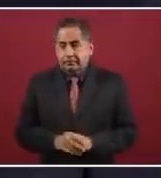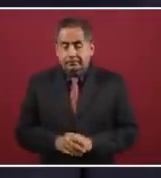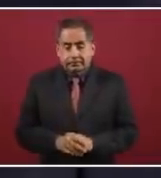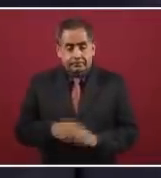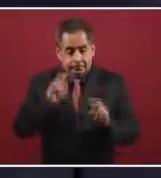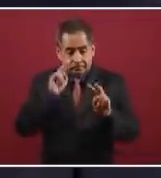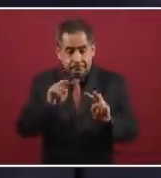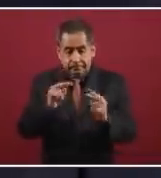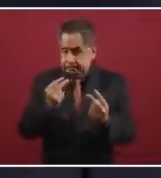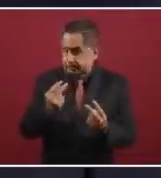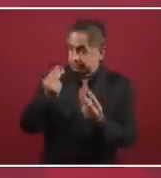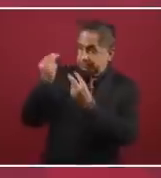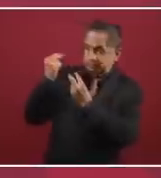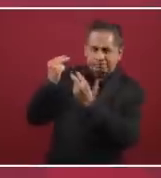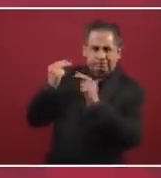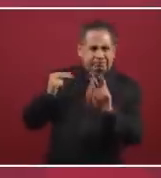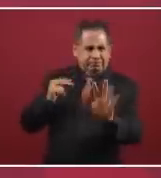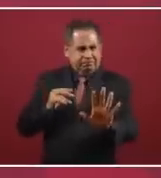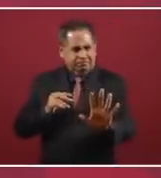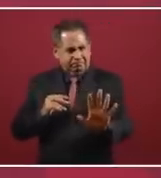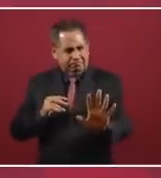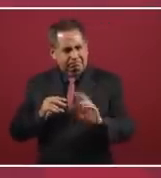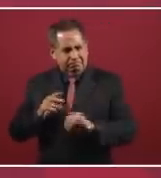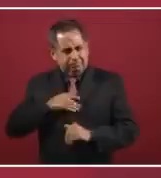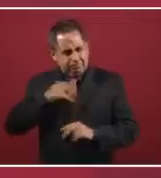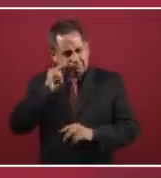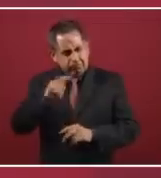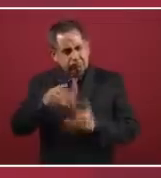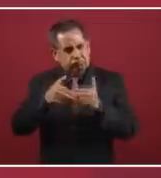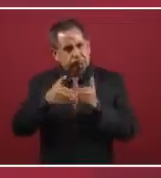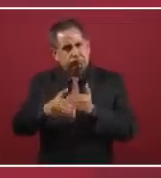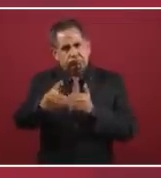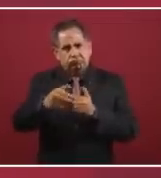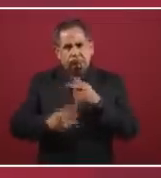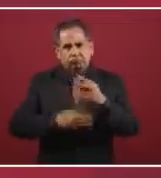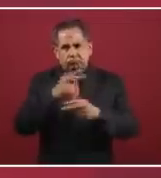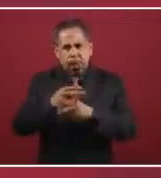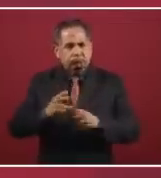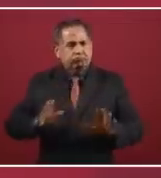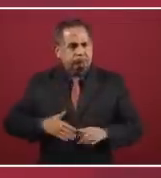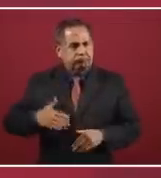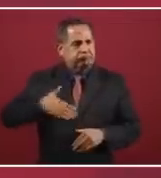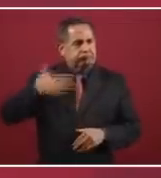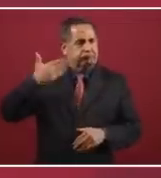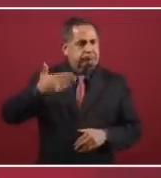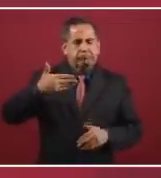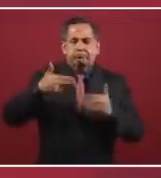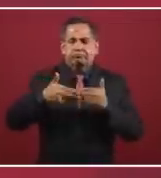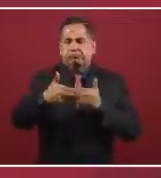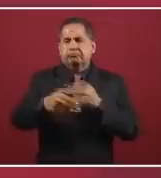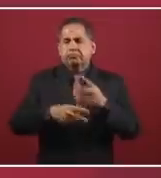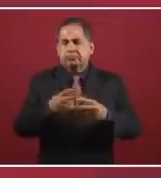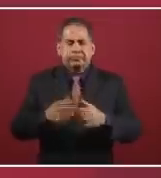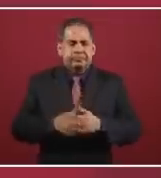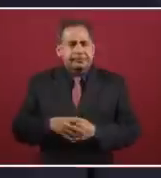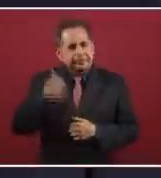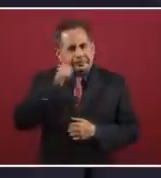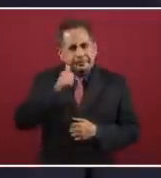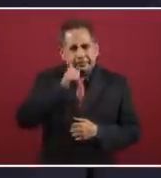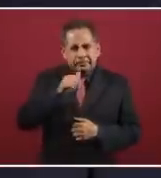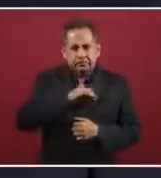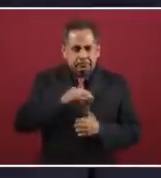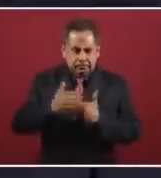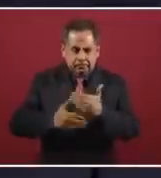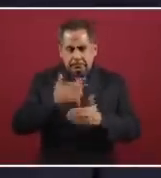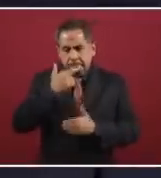vería el asunto como una autocrítica, vería definitivamente como una ventaja sobre lo que haces. Uno siempre puede